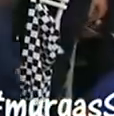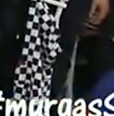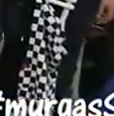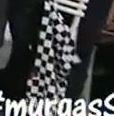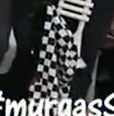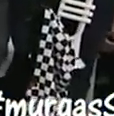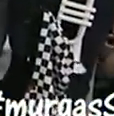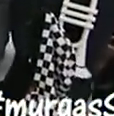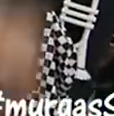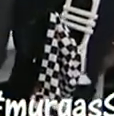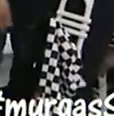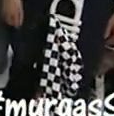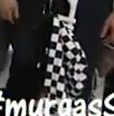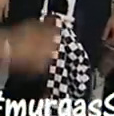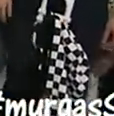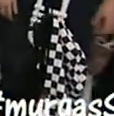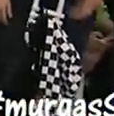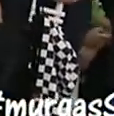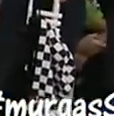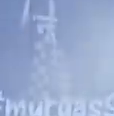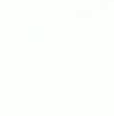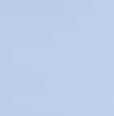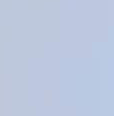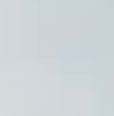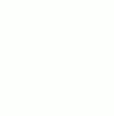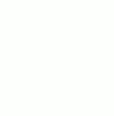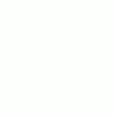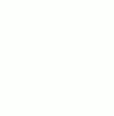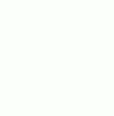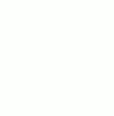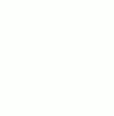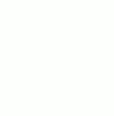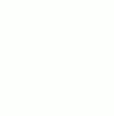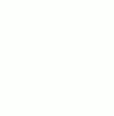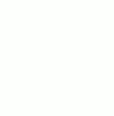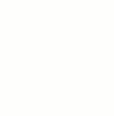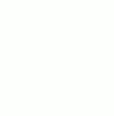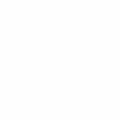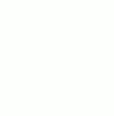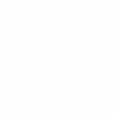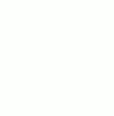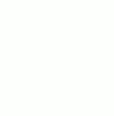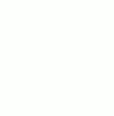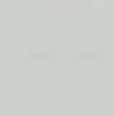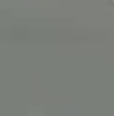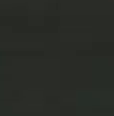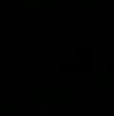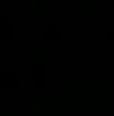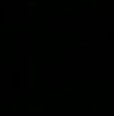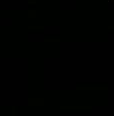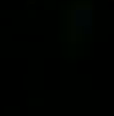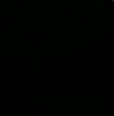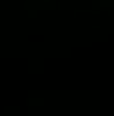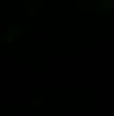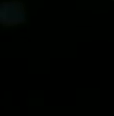hacer el amor en un sin camín! ¡En un sin camín! ¡Qué difícil